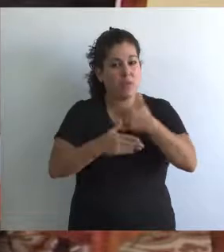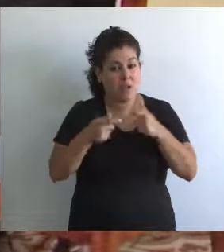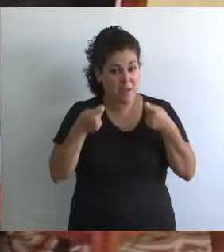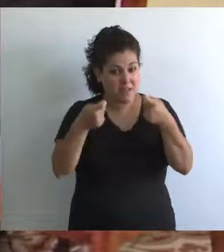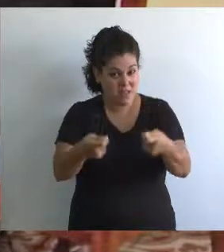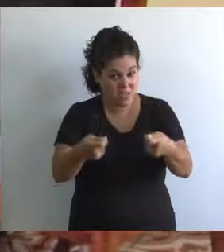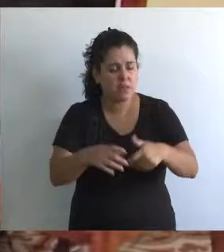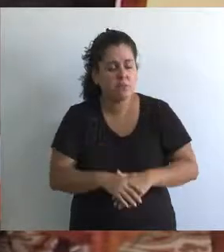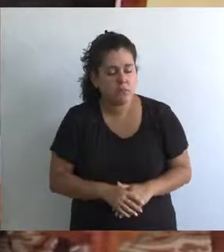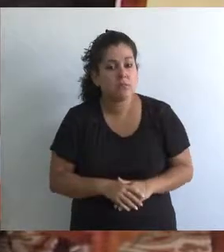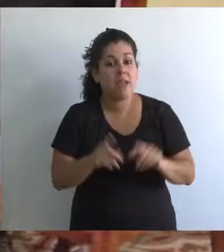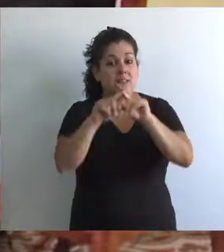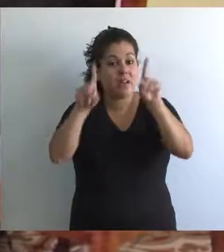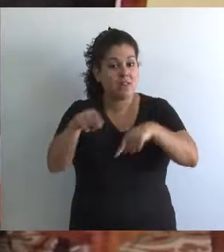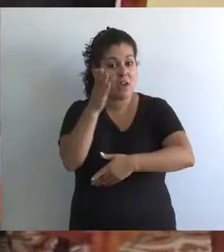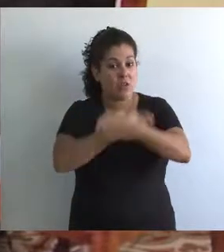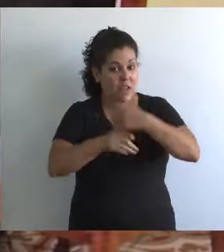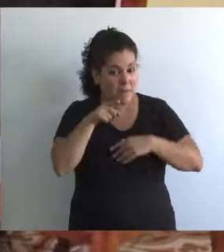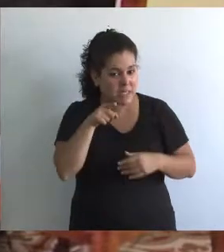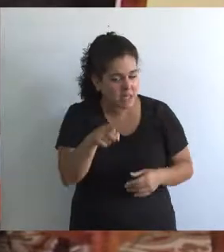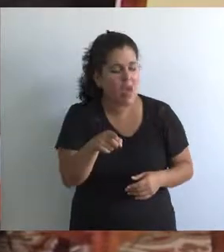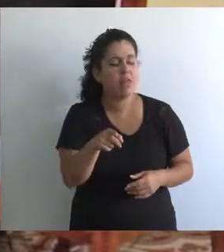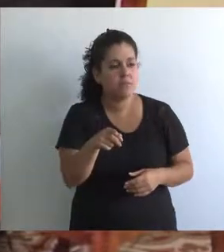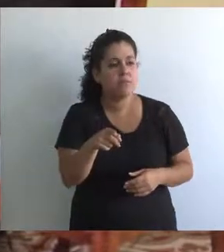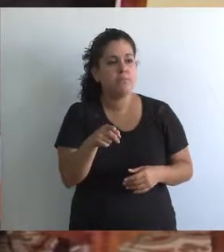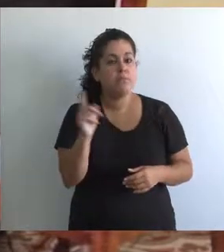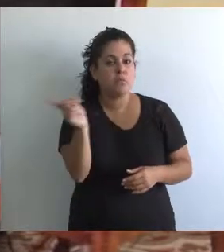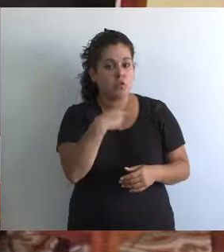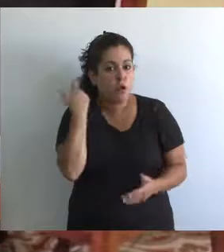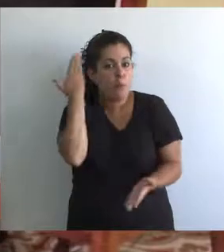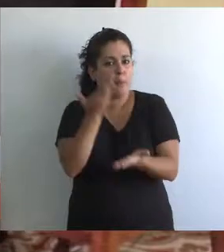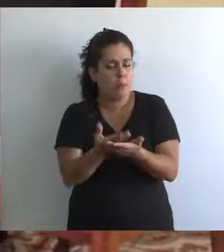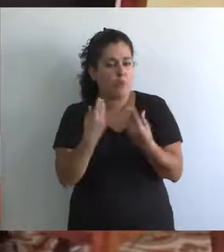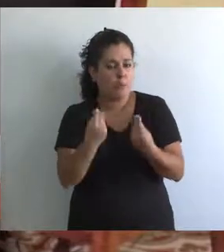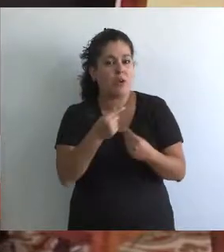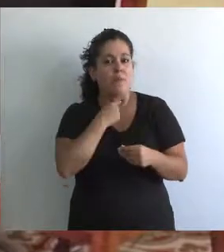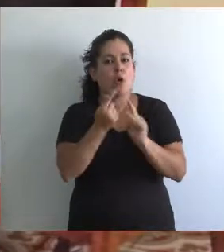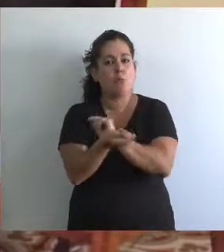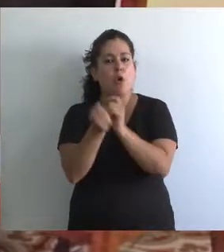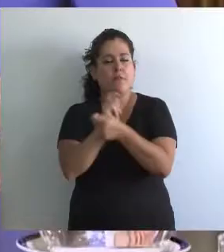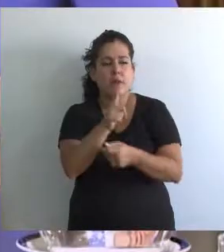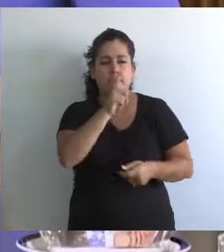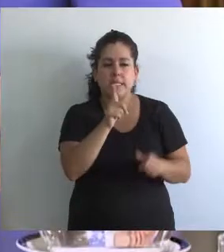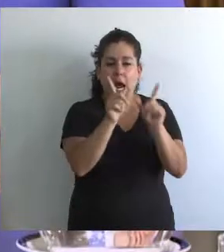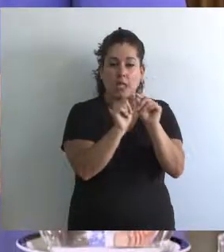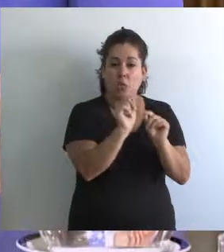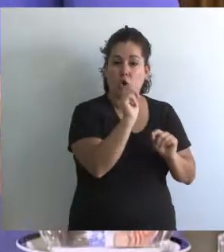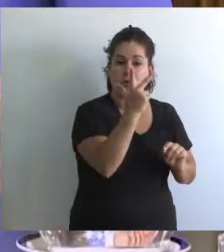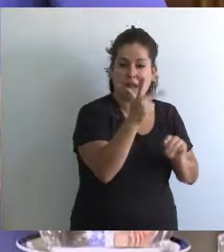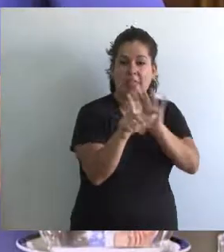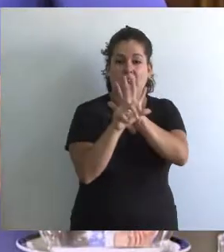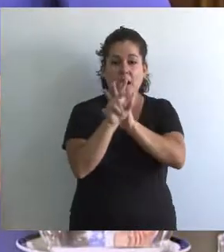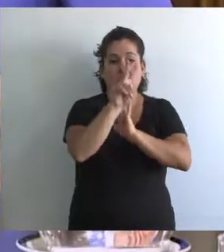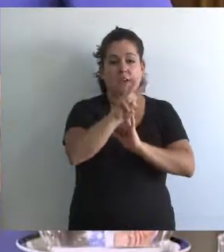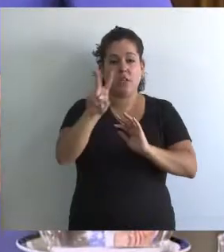famoso certificado de discapacidad. Este certificado de discapacidad, lo que nosotros proponemos es modificar, creo que es el